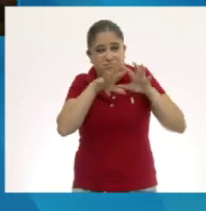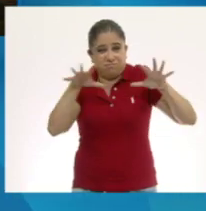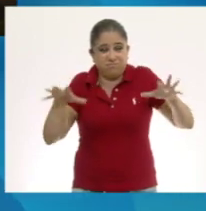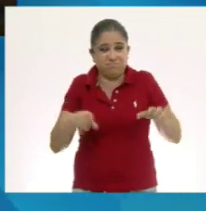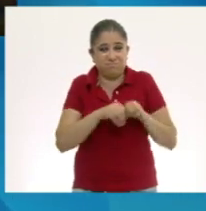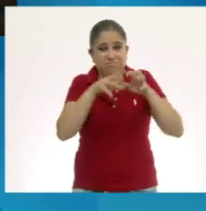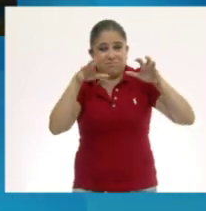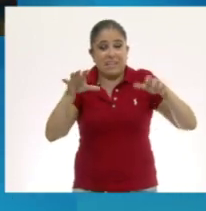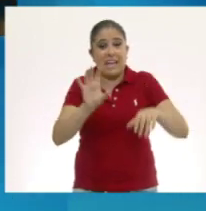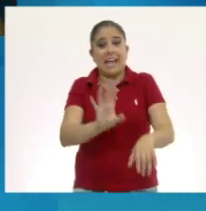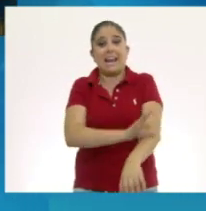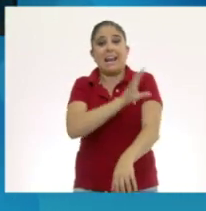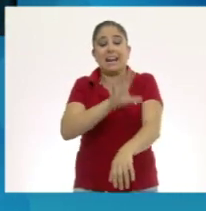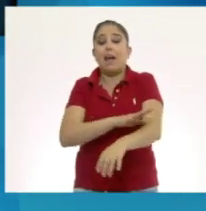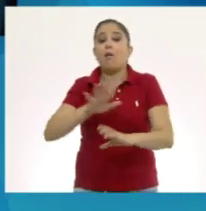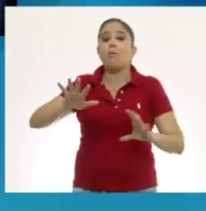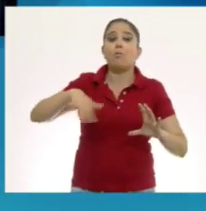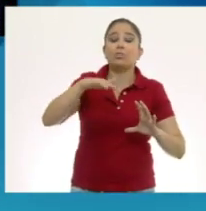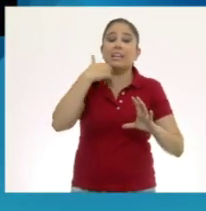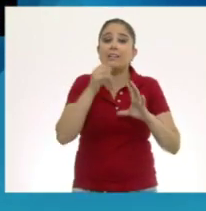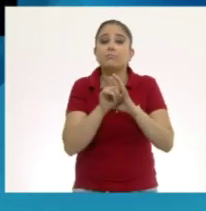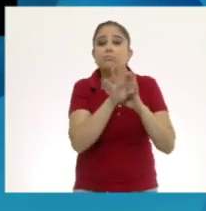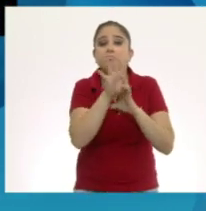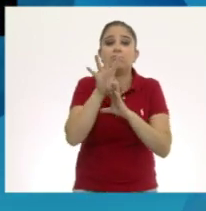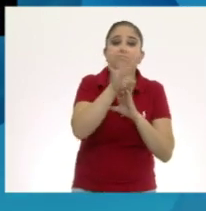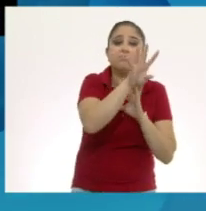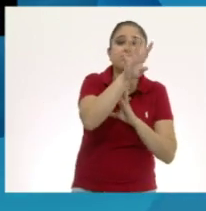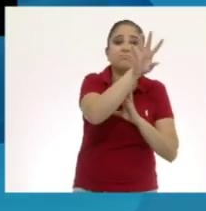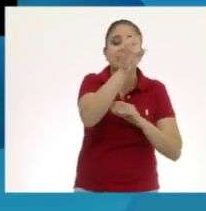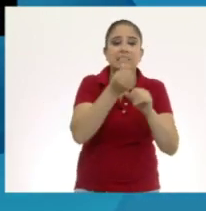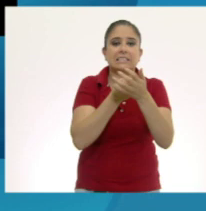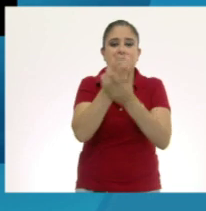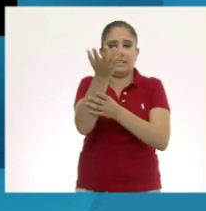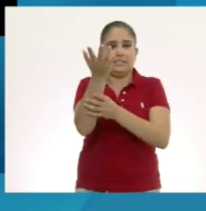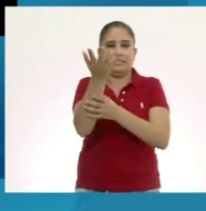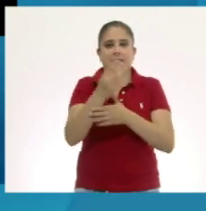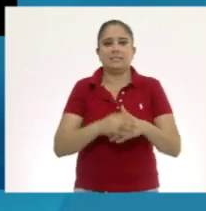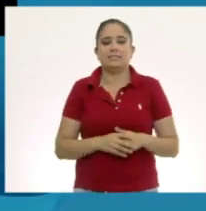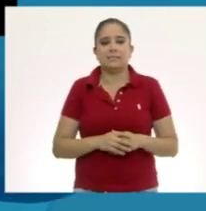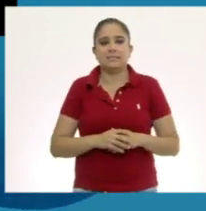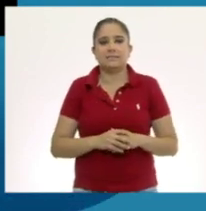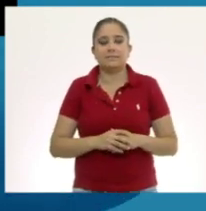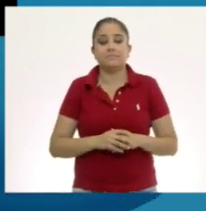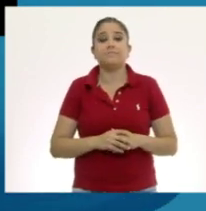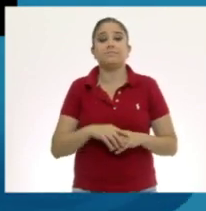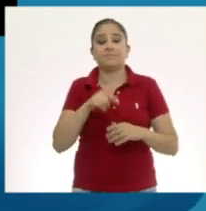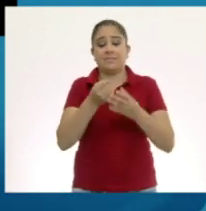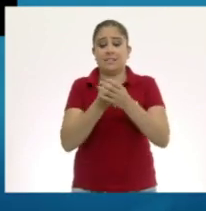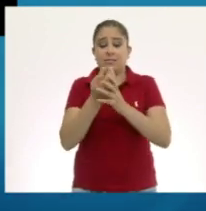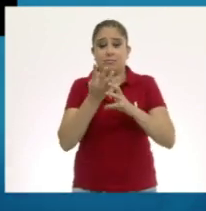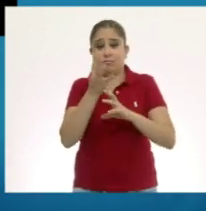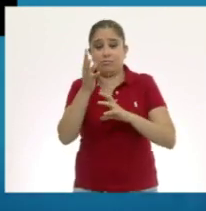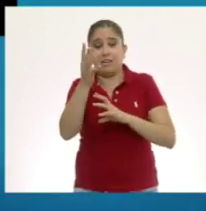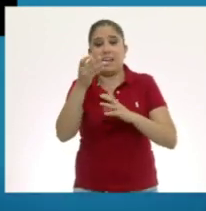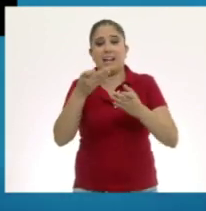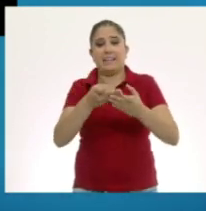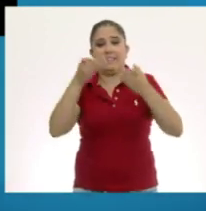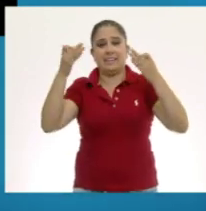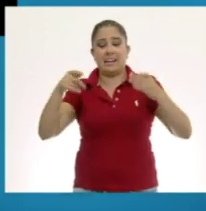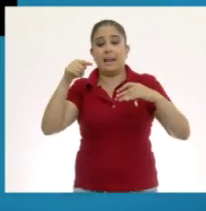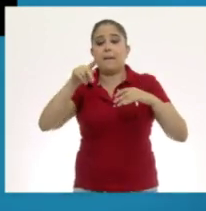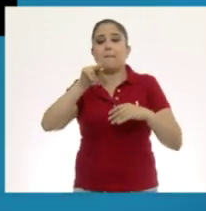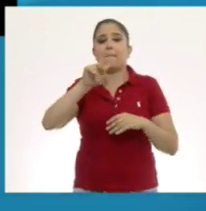que produce busca una salida. La encuentra hacia la corteza terrestre en las